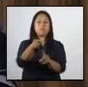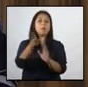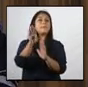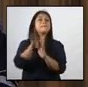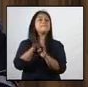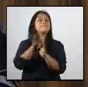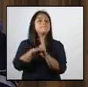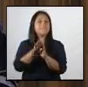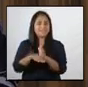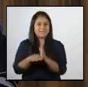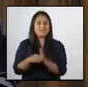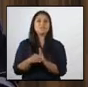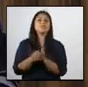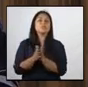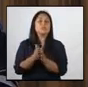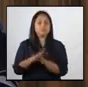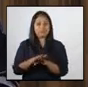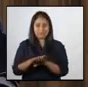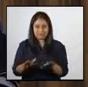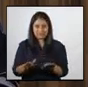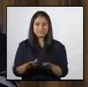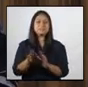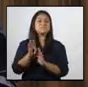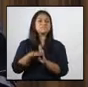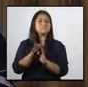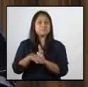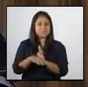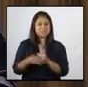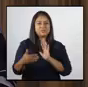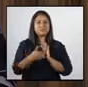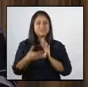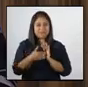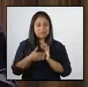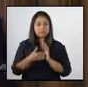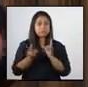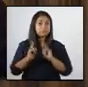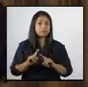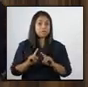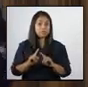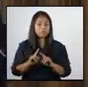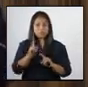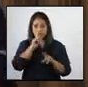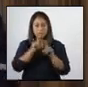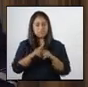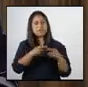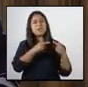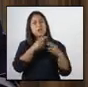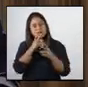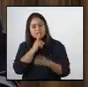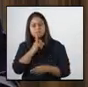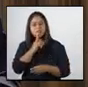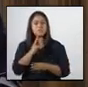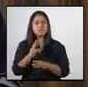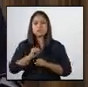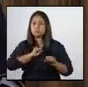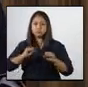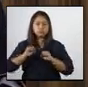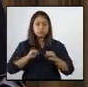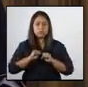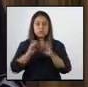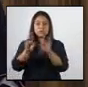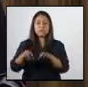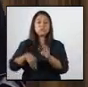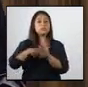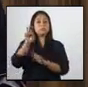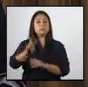cantidad de víctimas la menor cantidad de daños pero sobre todo la respuesta del estado a las personas más